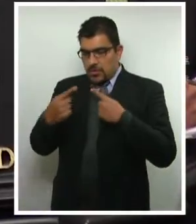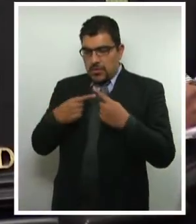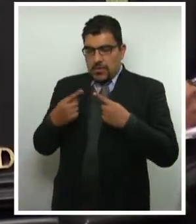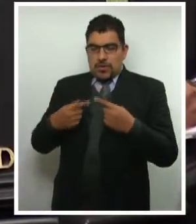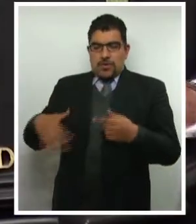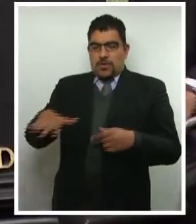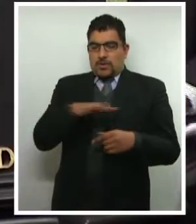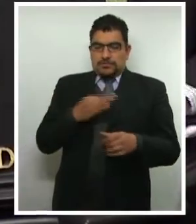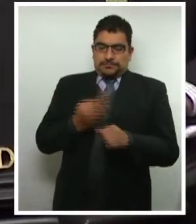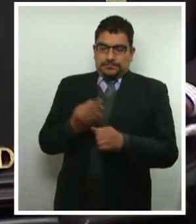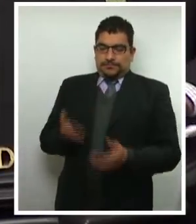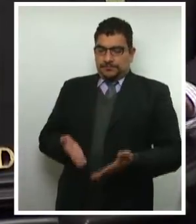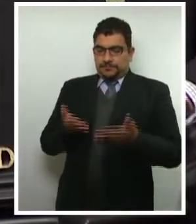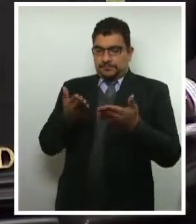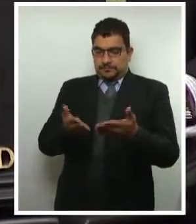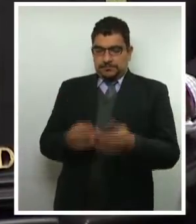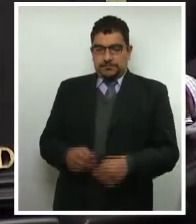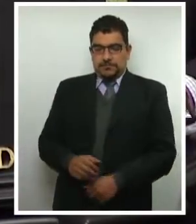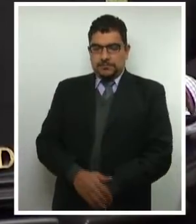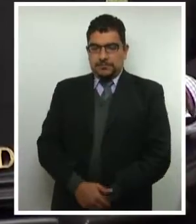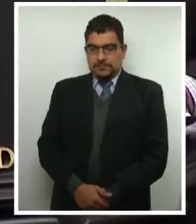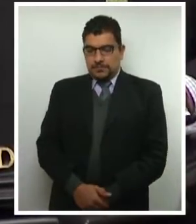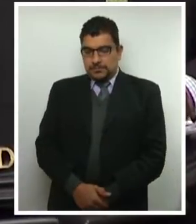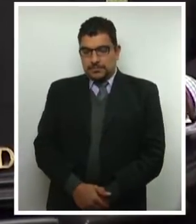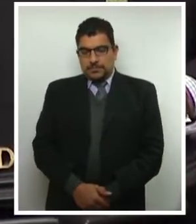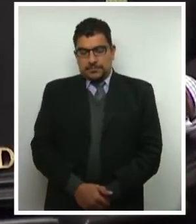discusión esta reserva.